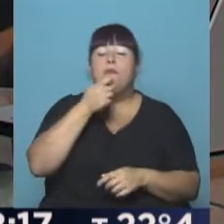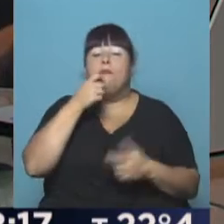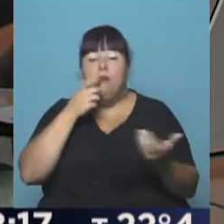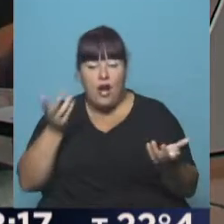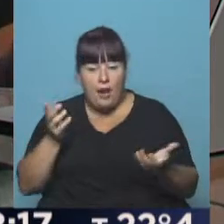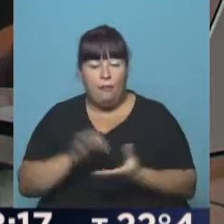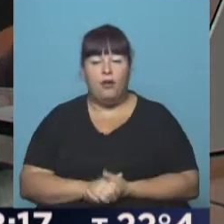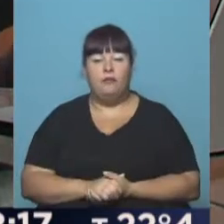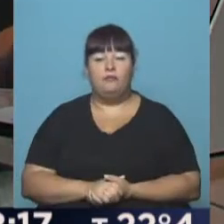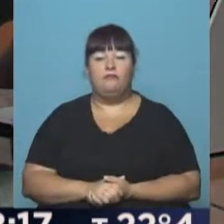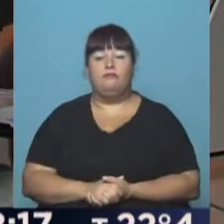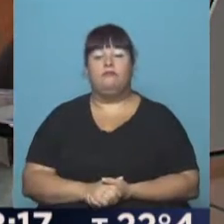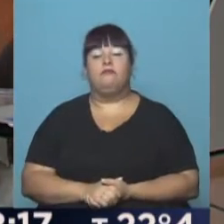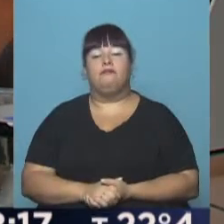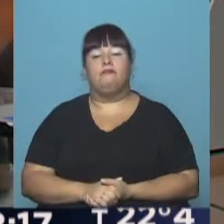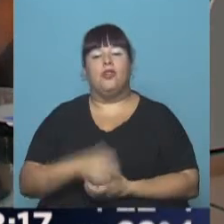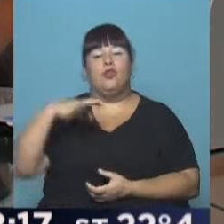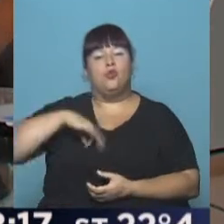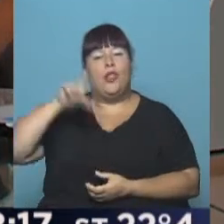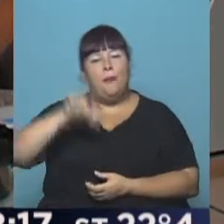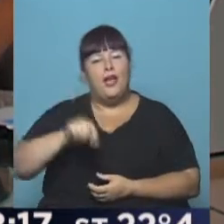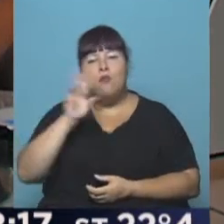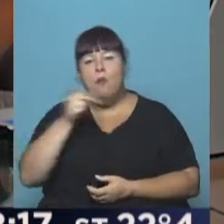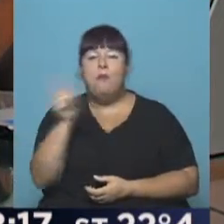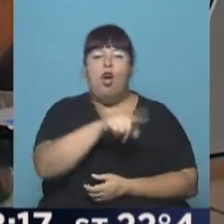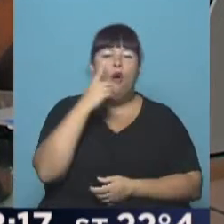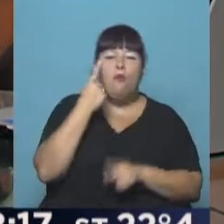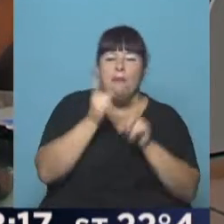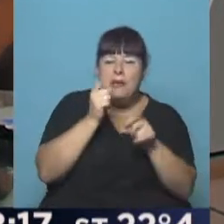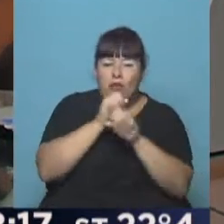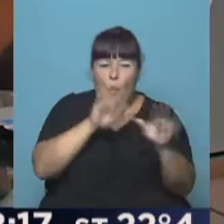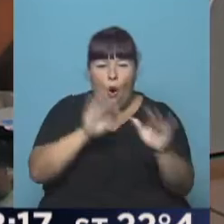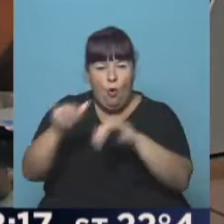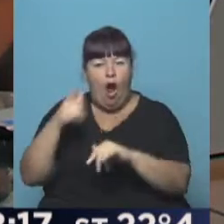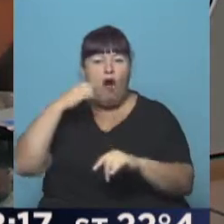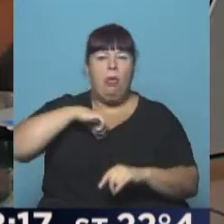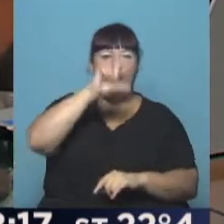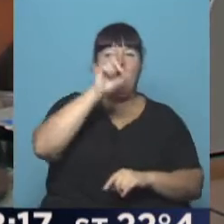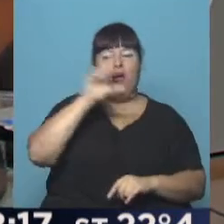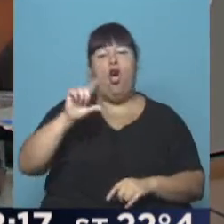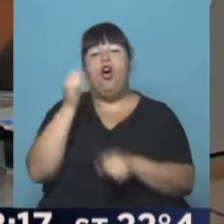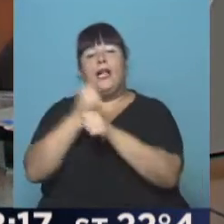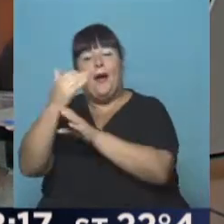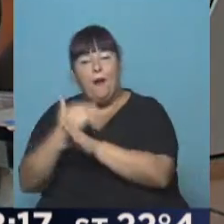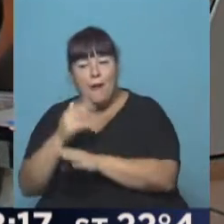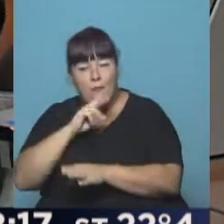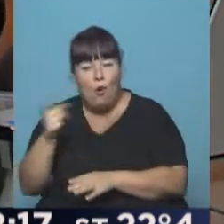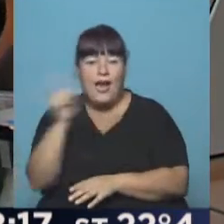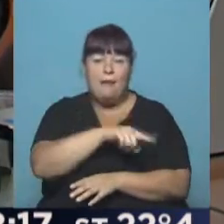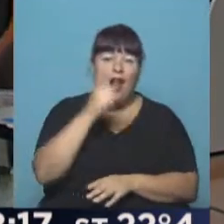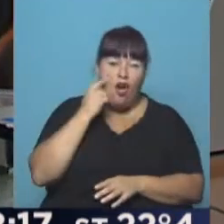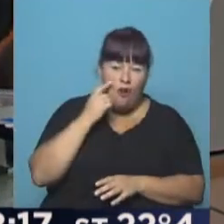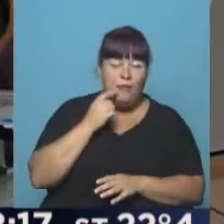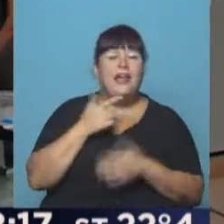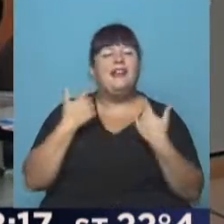ejemplo, le paga menos a una mujer que a un hombre por una misma Exacto. función, ¿no? O sea, O hay menos trabajo para una a mujer que ver, para un hombre